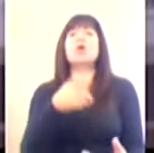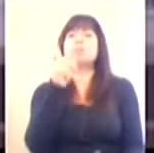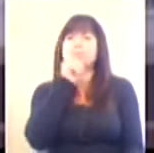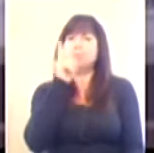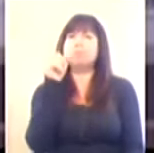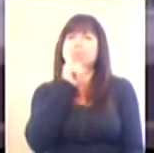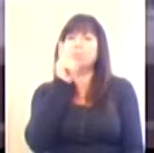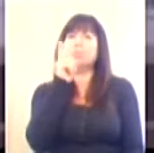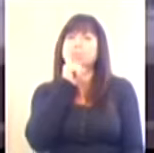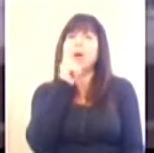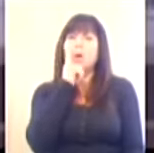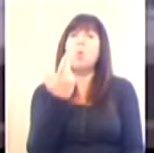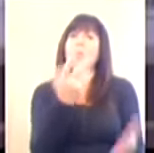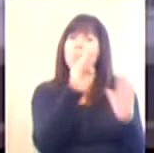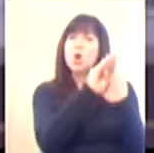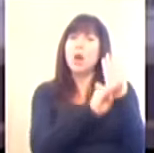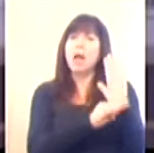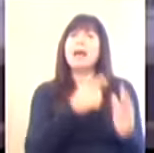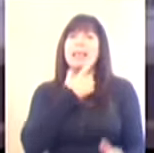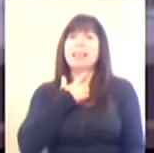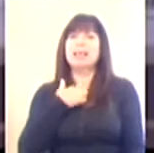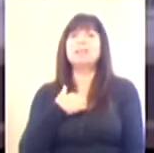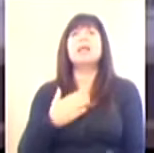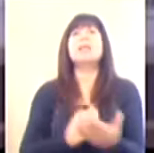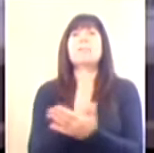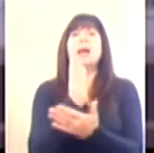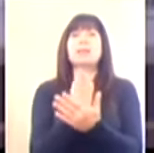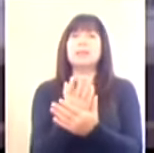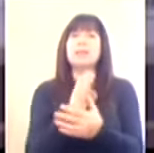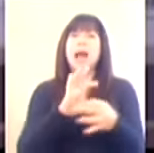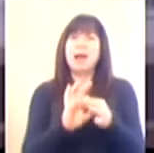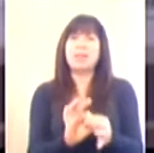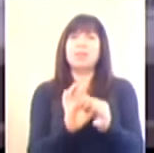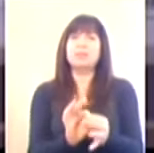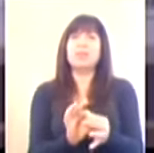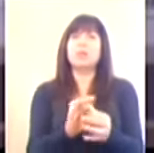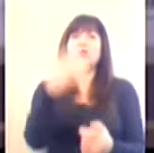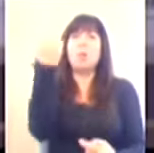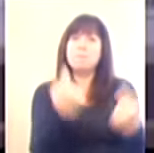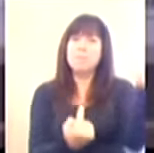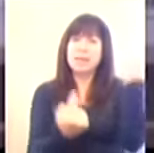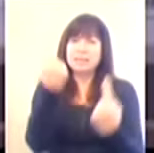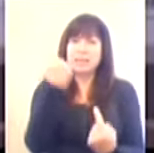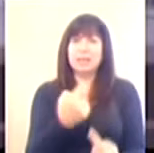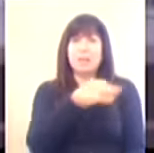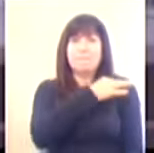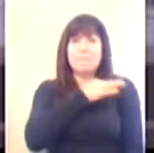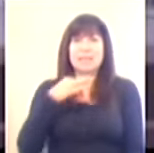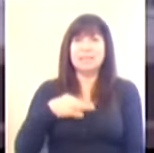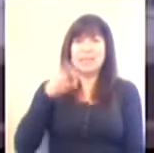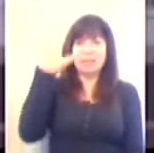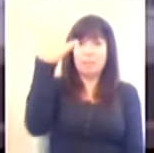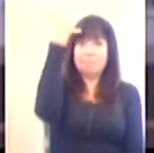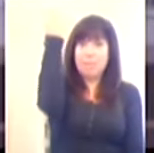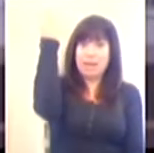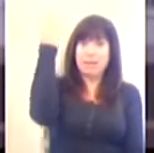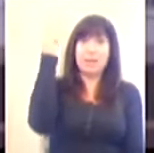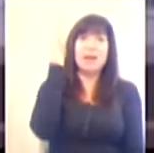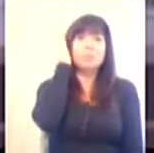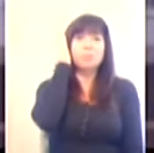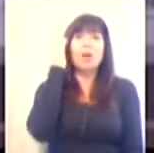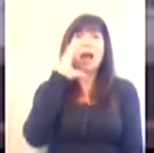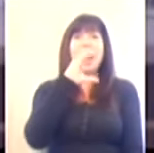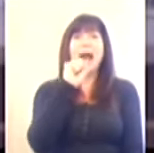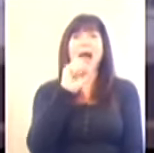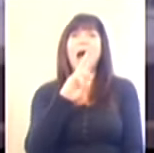y quisiera partir agradeciendo a los que hoy día van a estar presentes, a la ministra de Medio Ambiente, Carolina Schmidt,